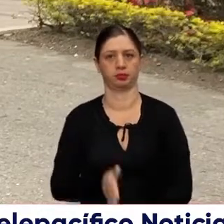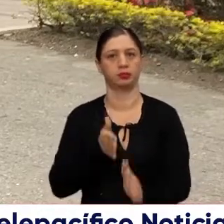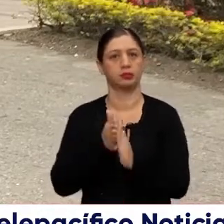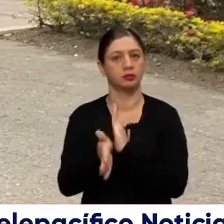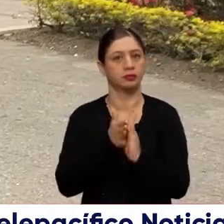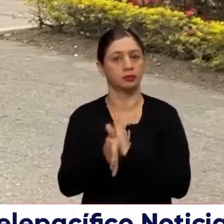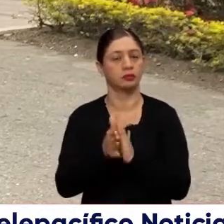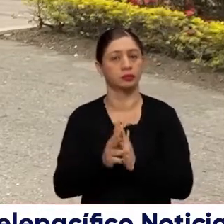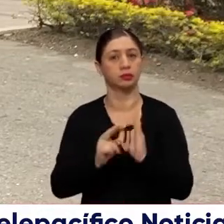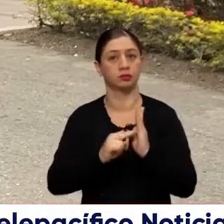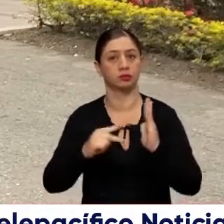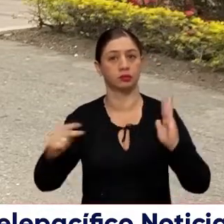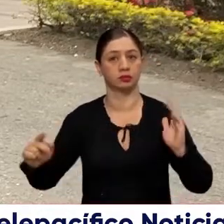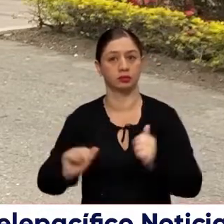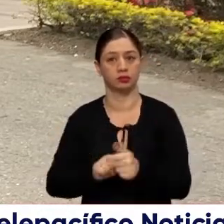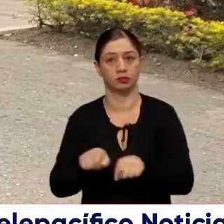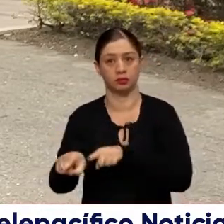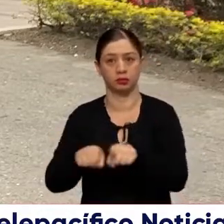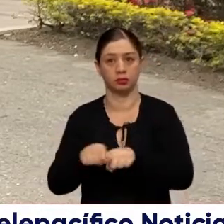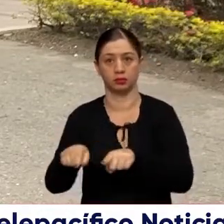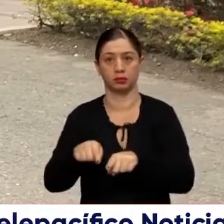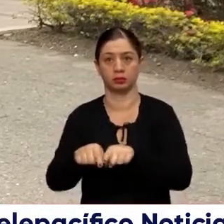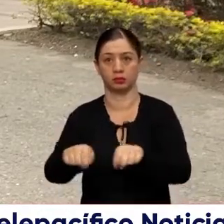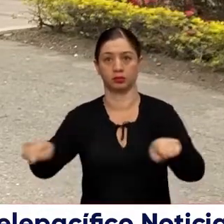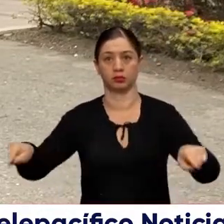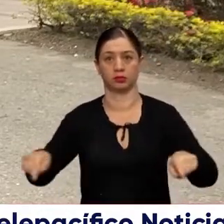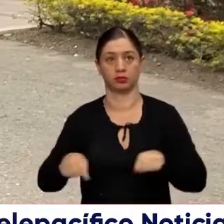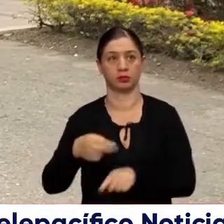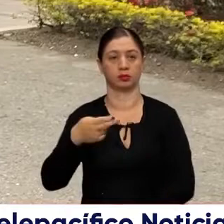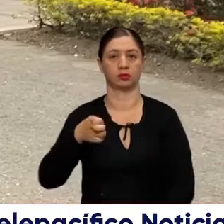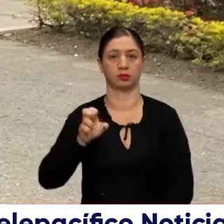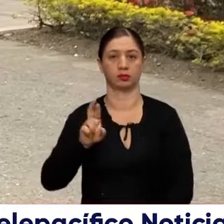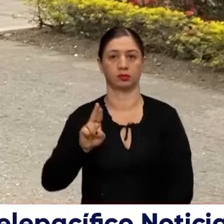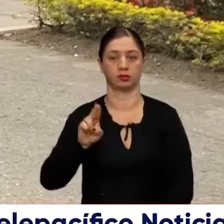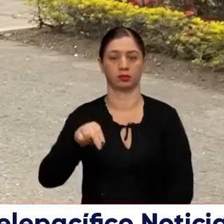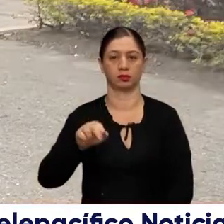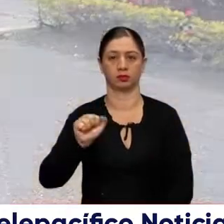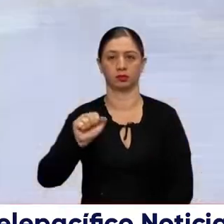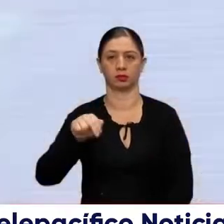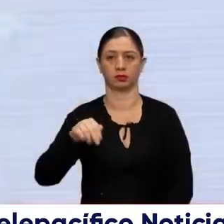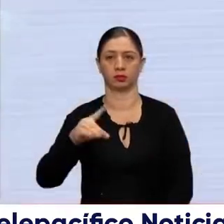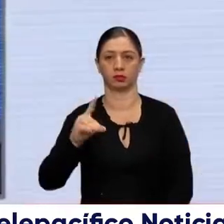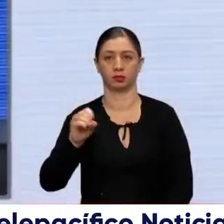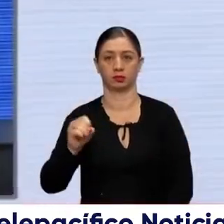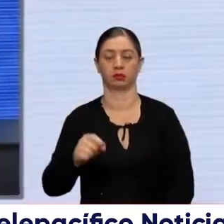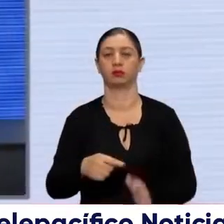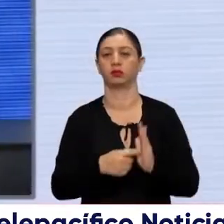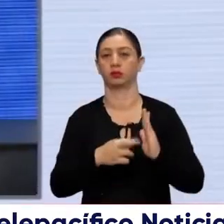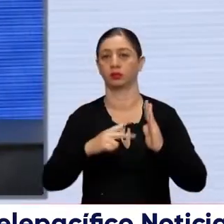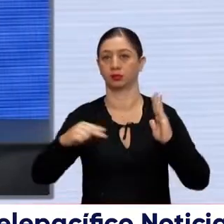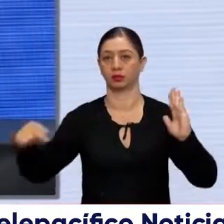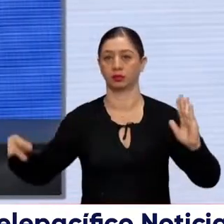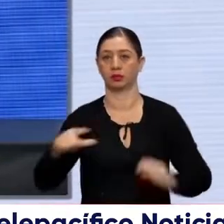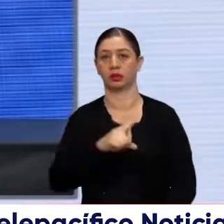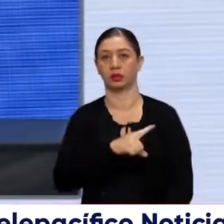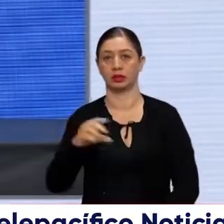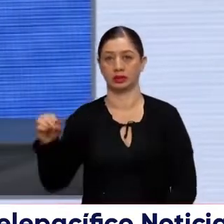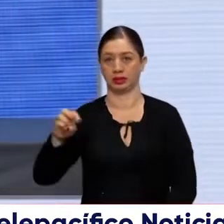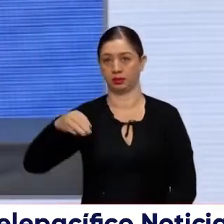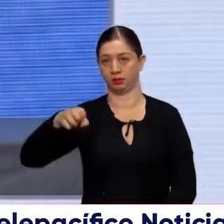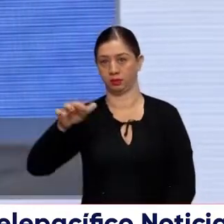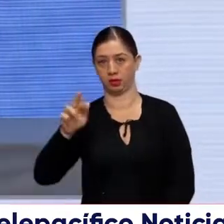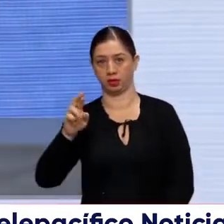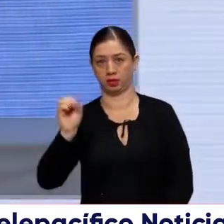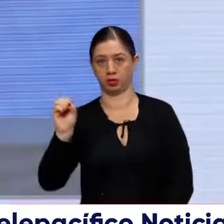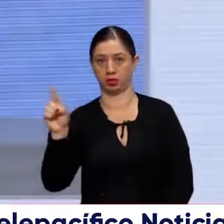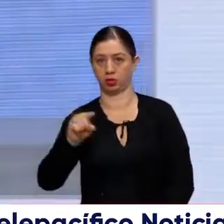este campeonato que se realiza en las piscinas Hernando Botero Ovirne. En las pruebas de 100 metros superficie, los colombianos tuvieron